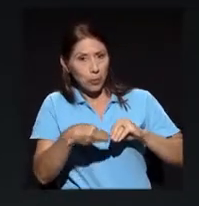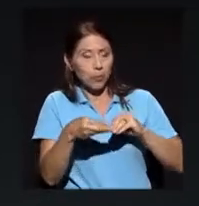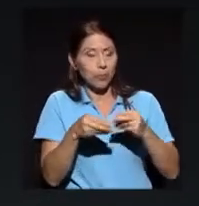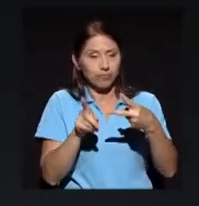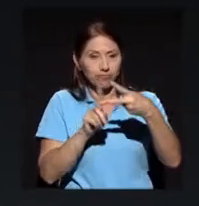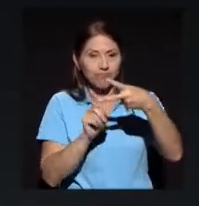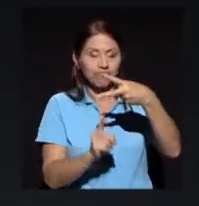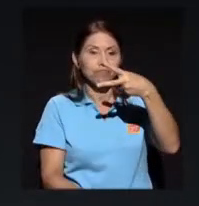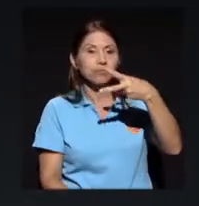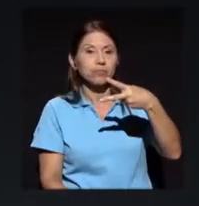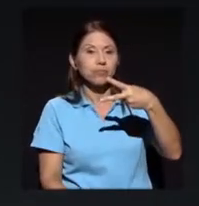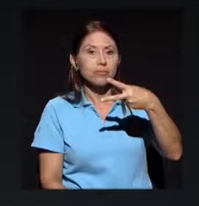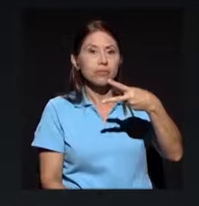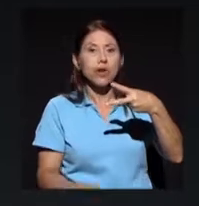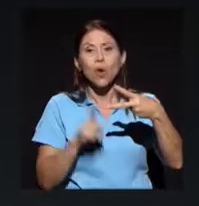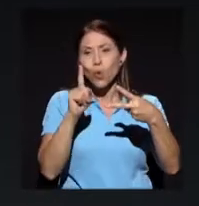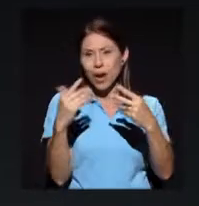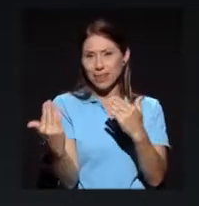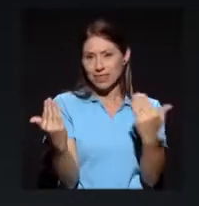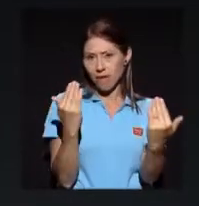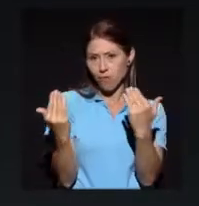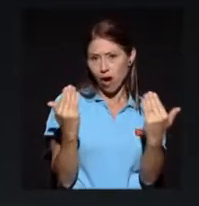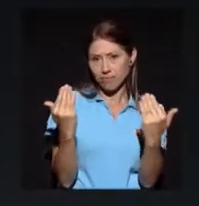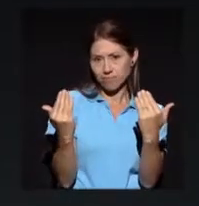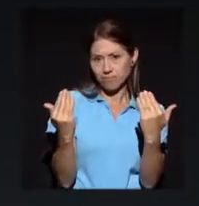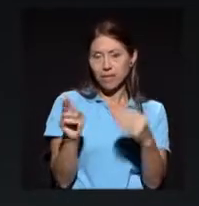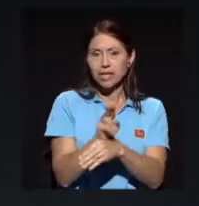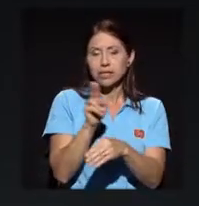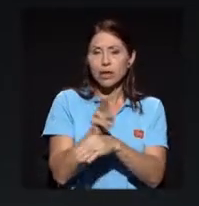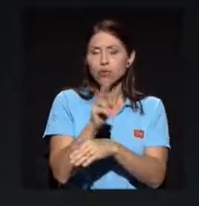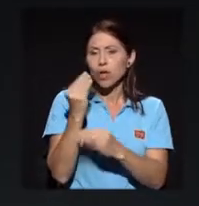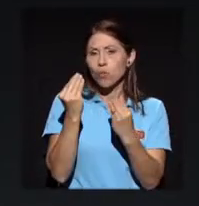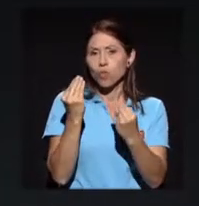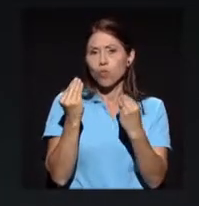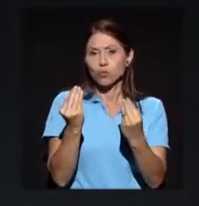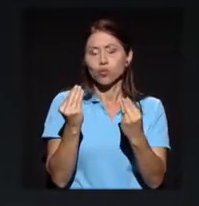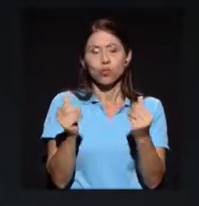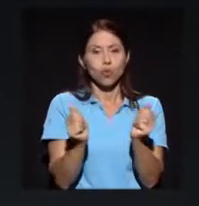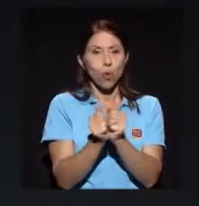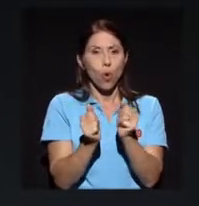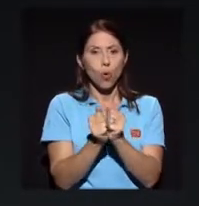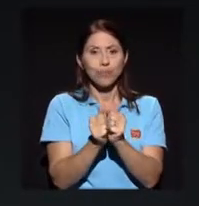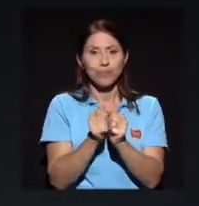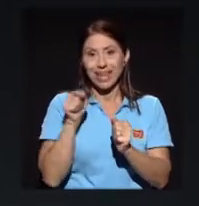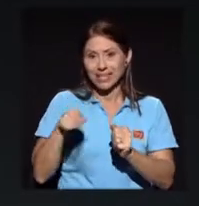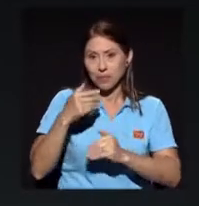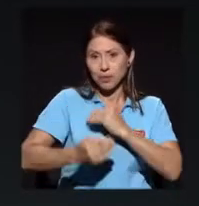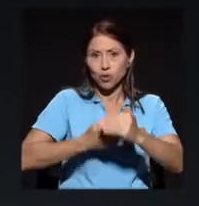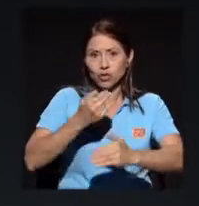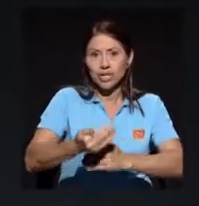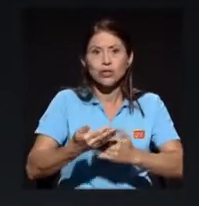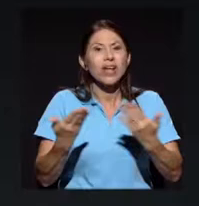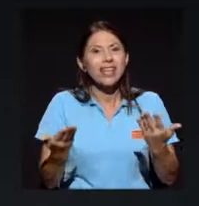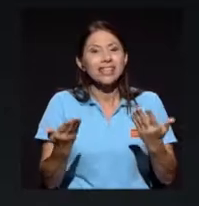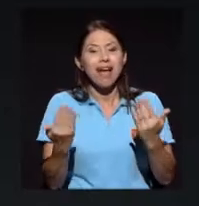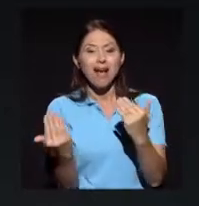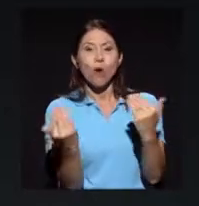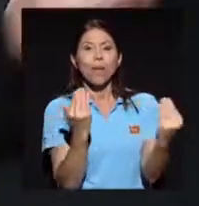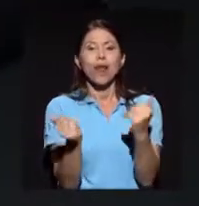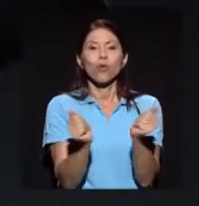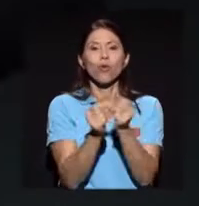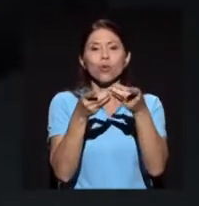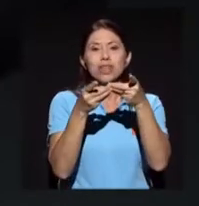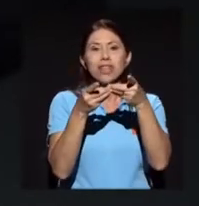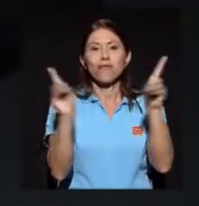pequeña es que una metáfora que se ha usado mucho con este proceso es un divorcio exacto